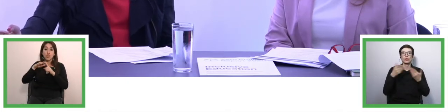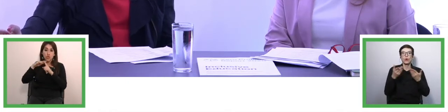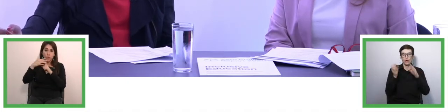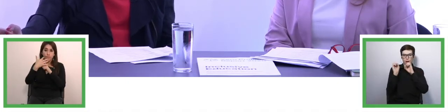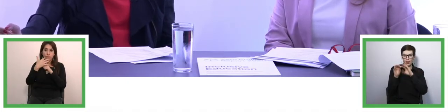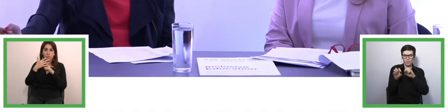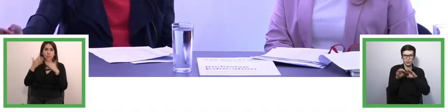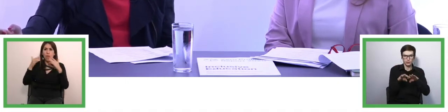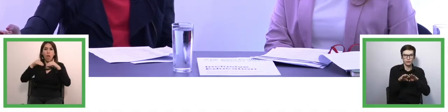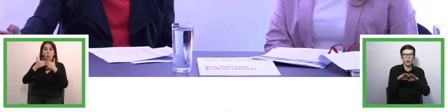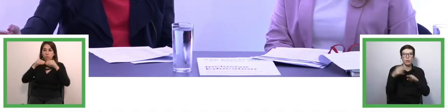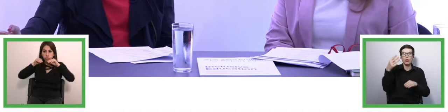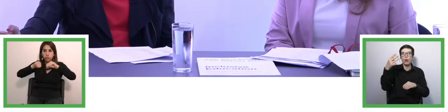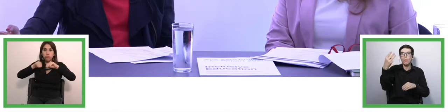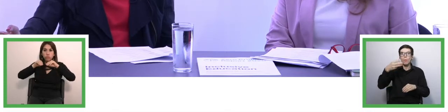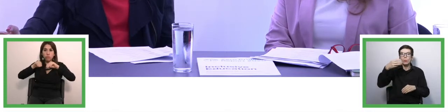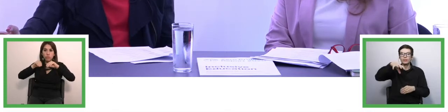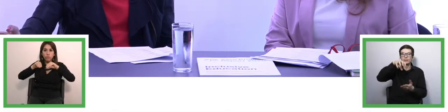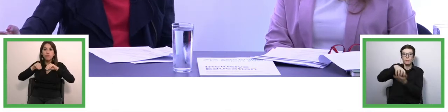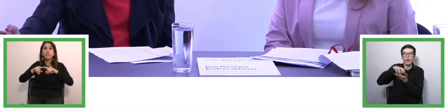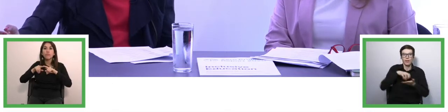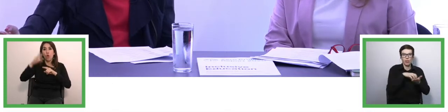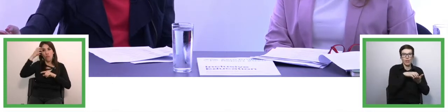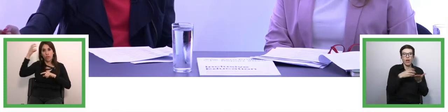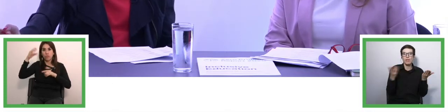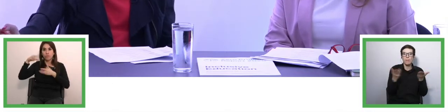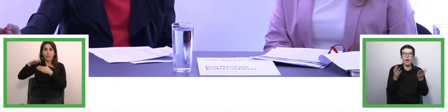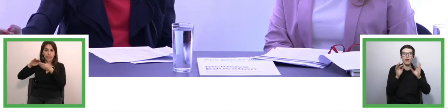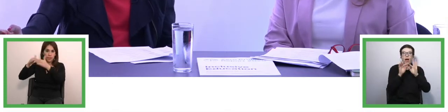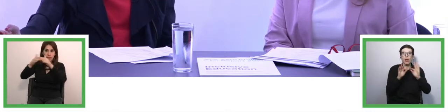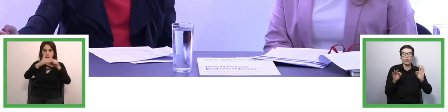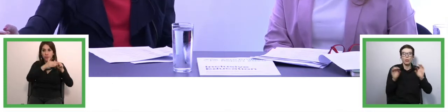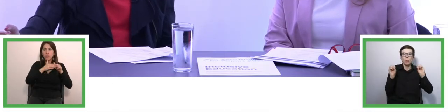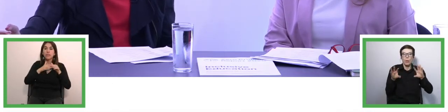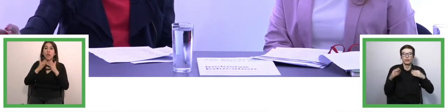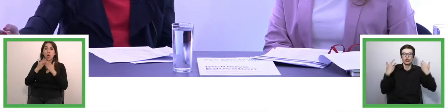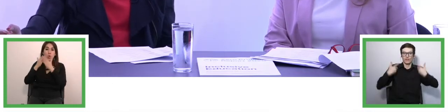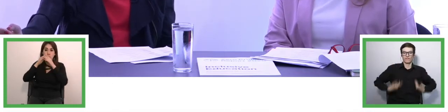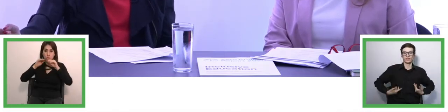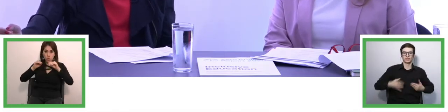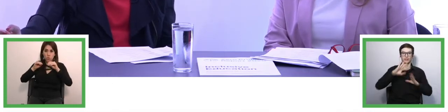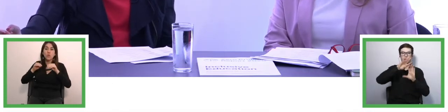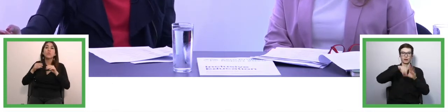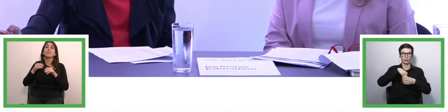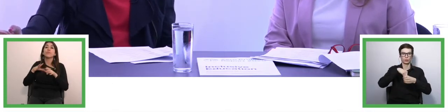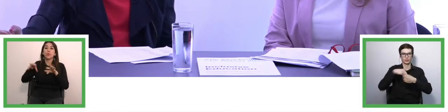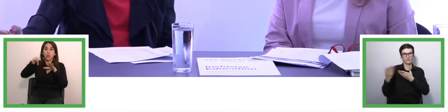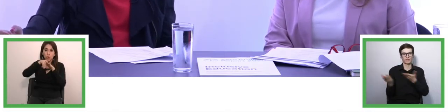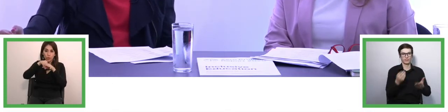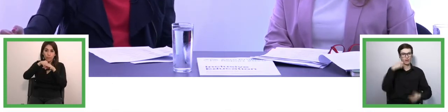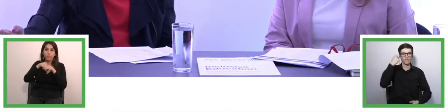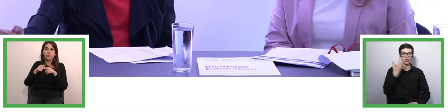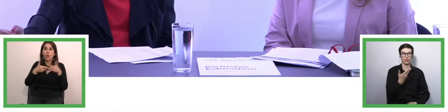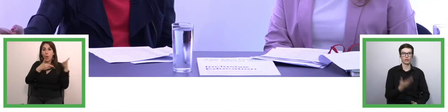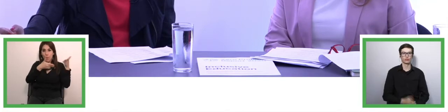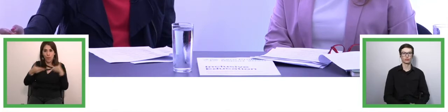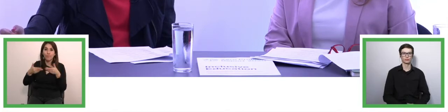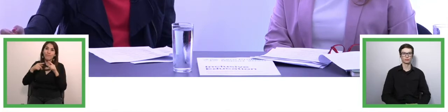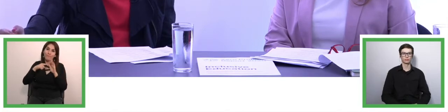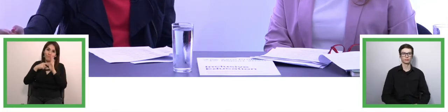municipios en educación física inclusiva. Veamos video.